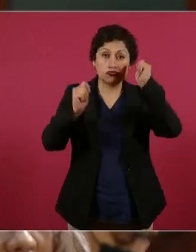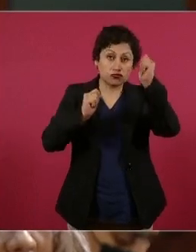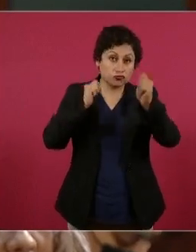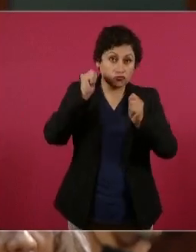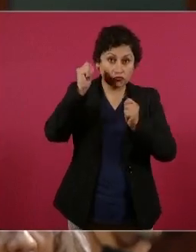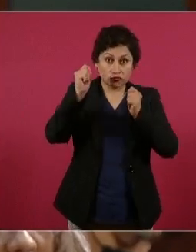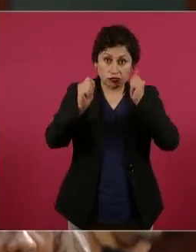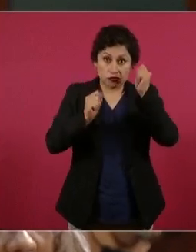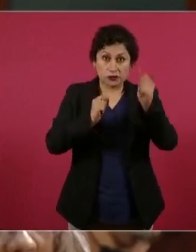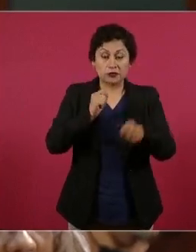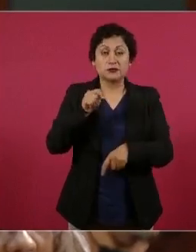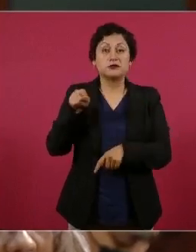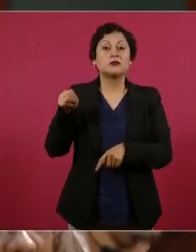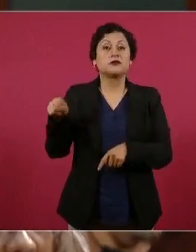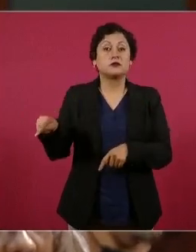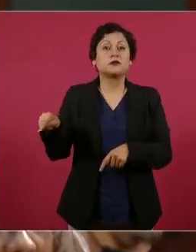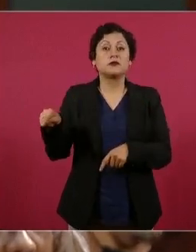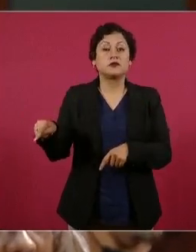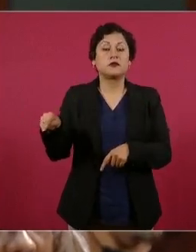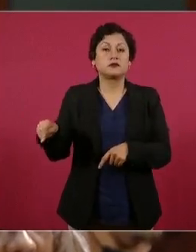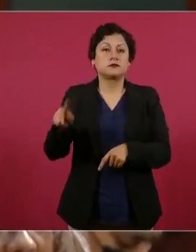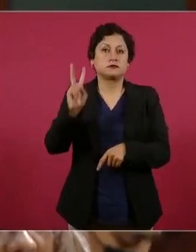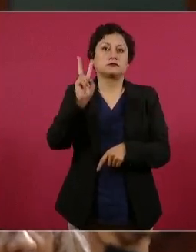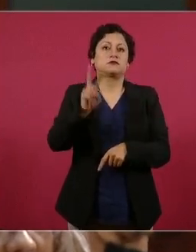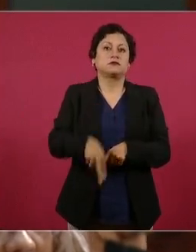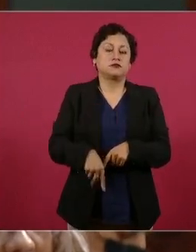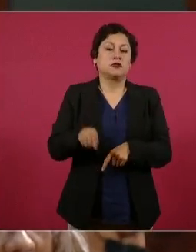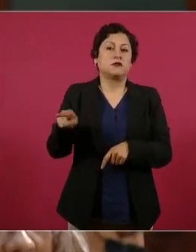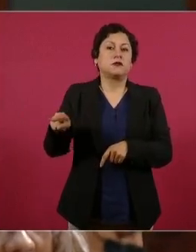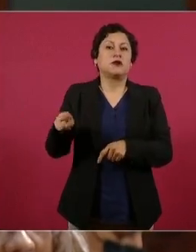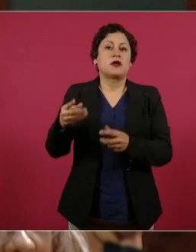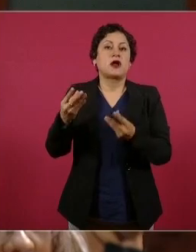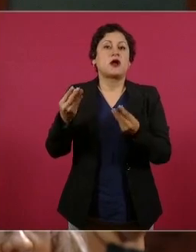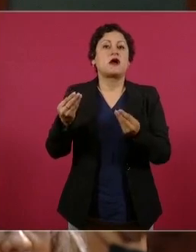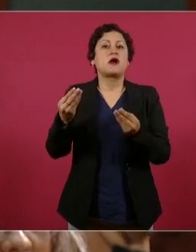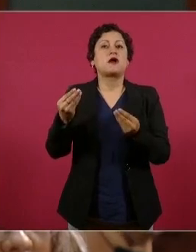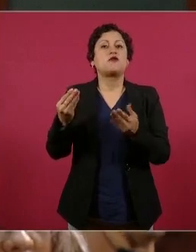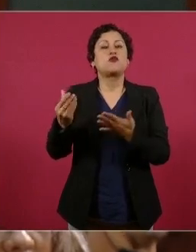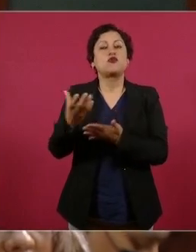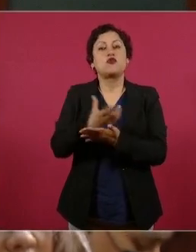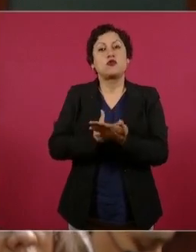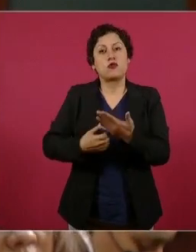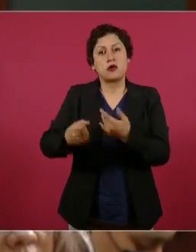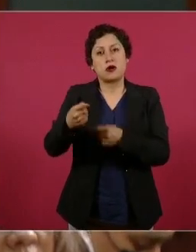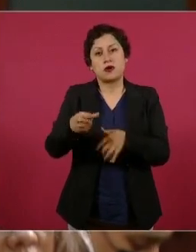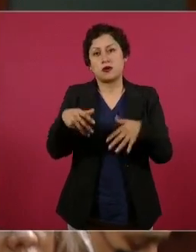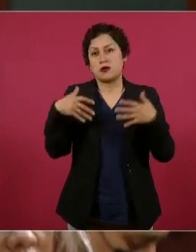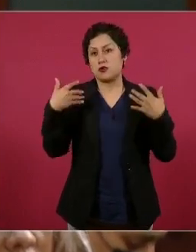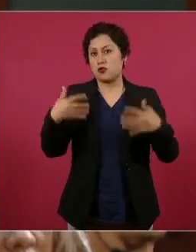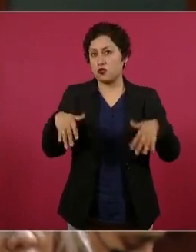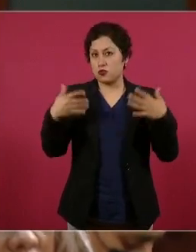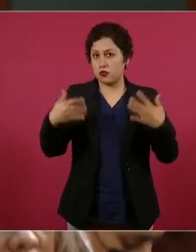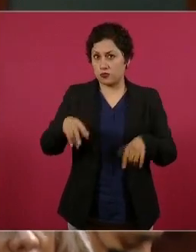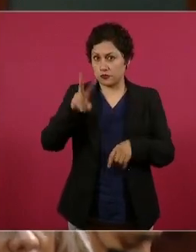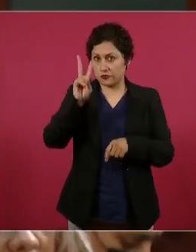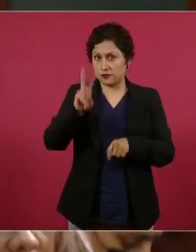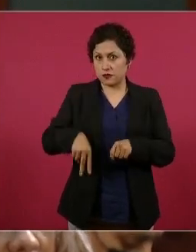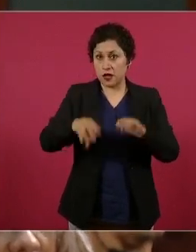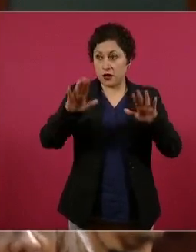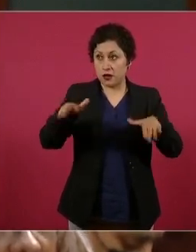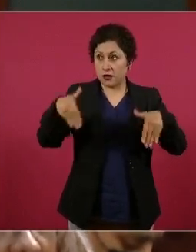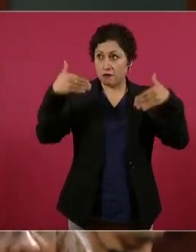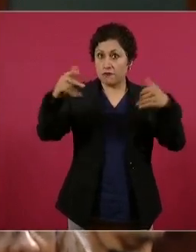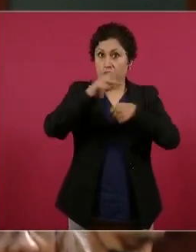que llegan muchas divisas, ¿no? Ahora batimos récord, ¿no?, de divisas del